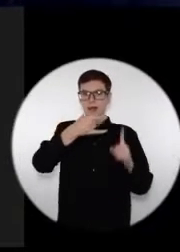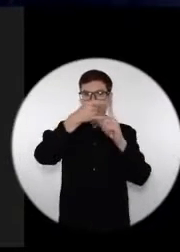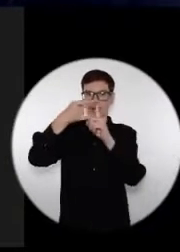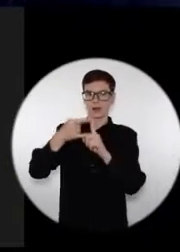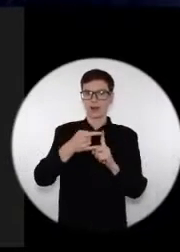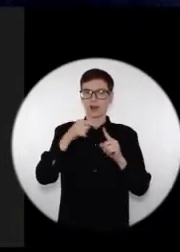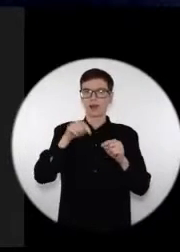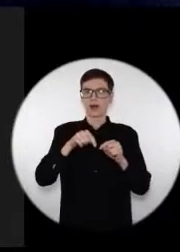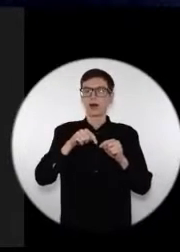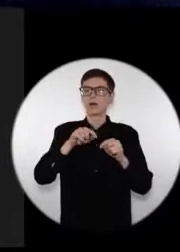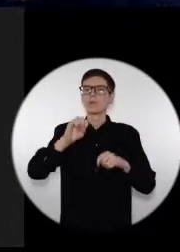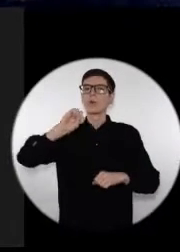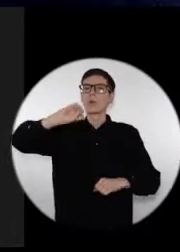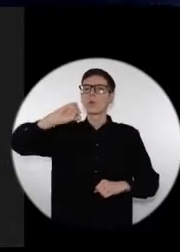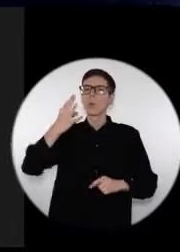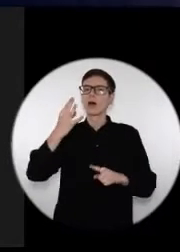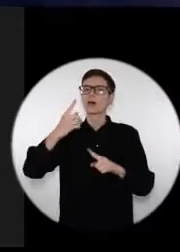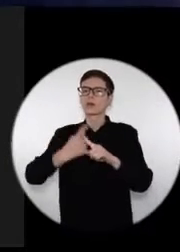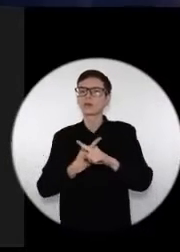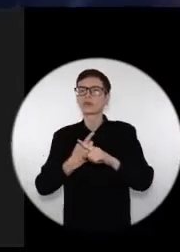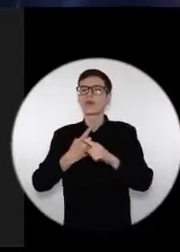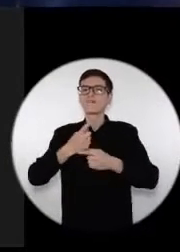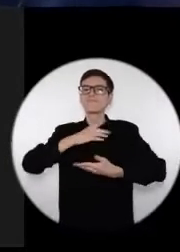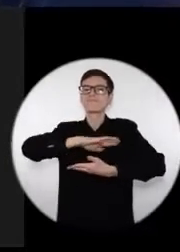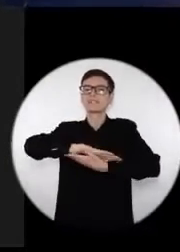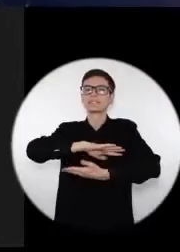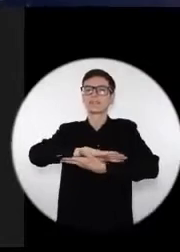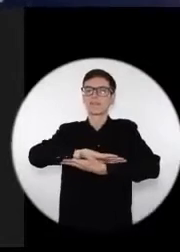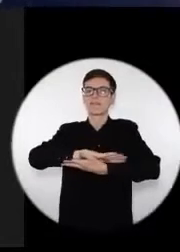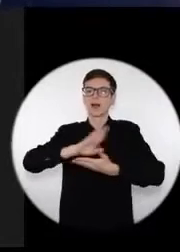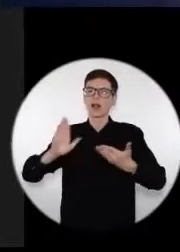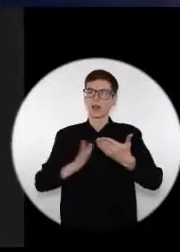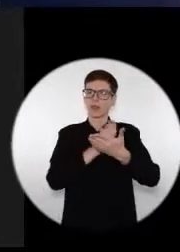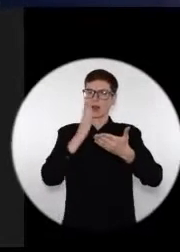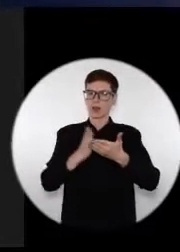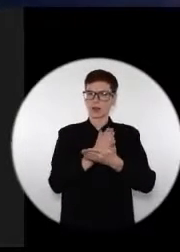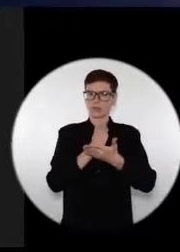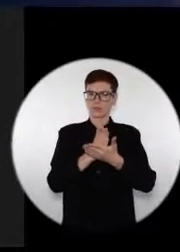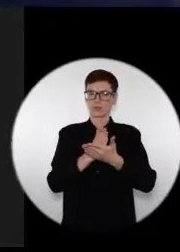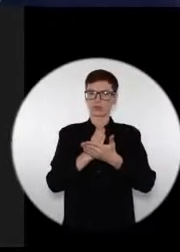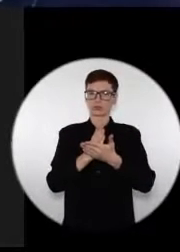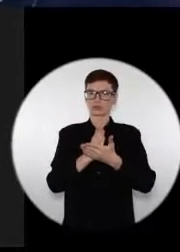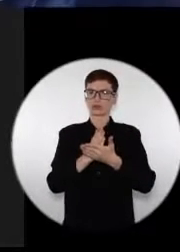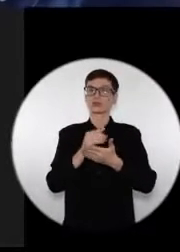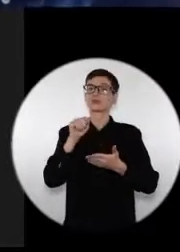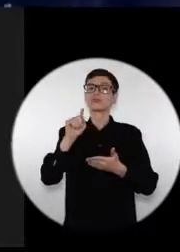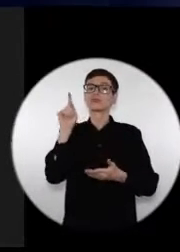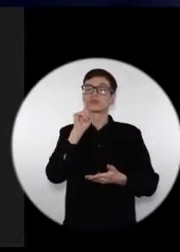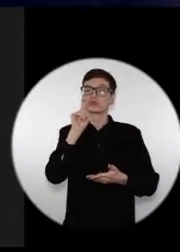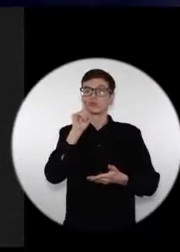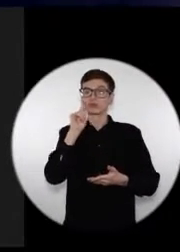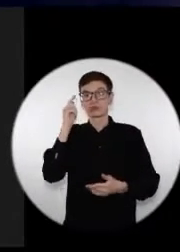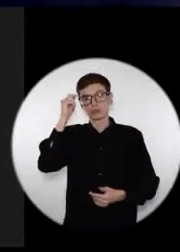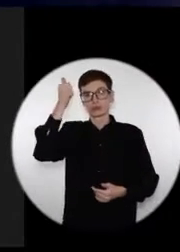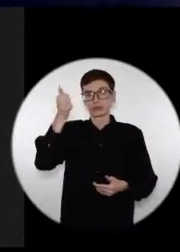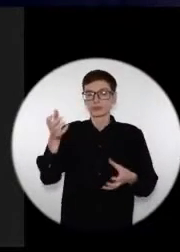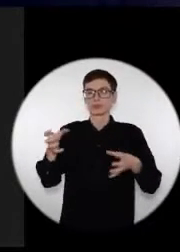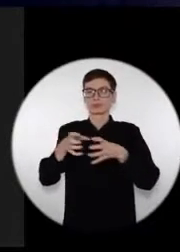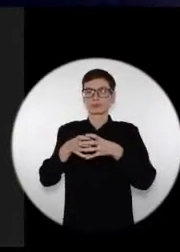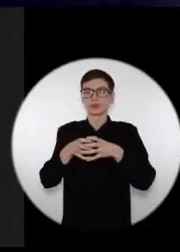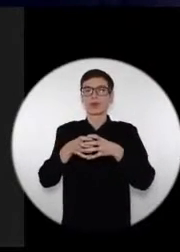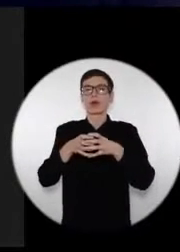a esta charla en marco del cuarto festival de libros titulado libros sin papel organizado por la oficina de la nada